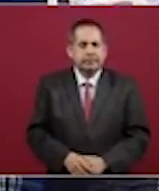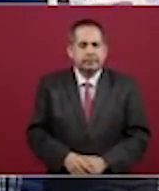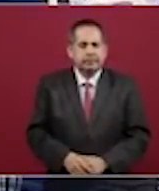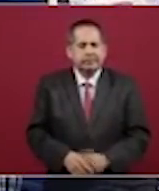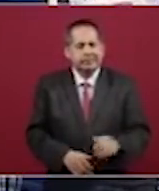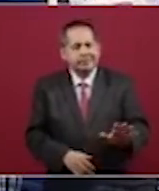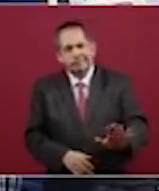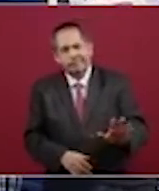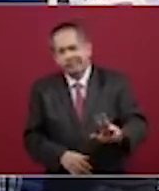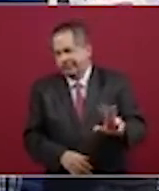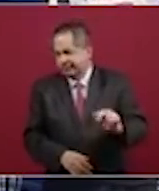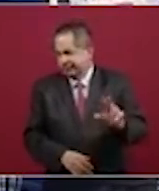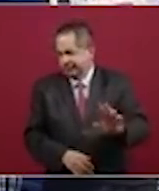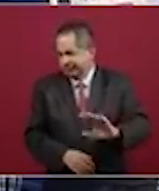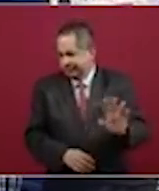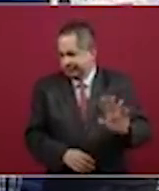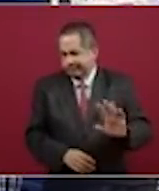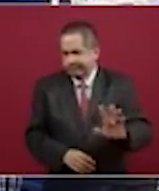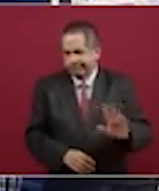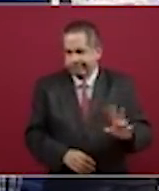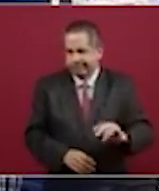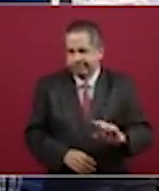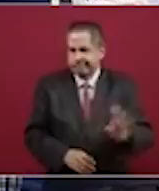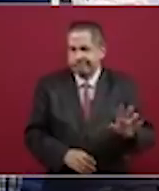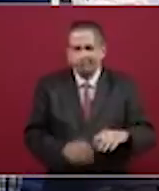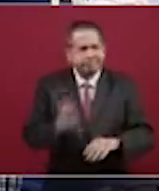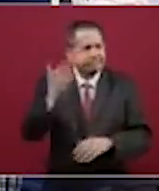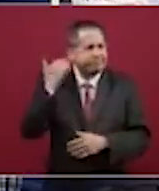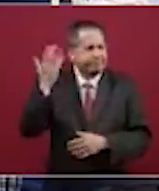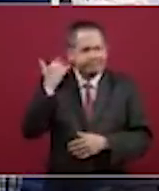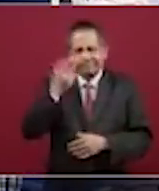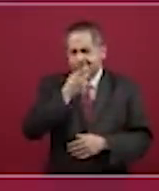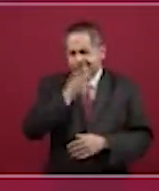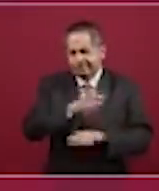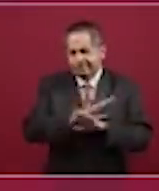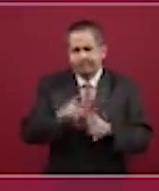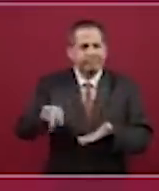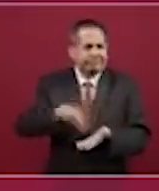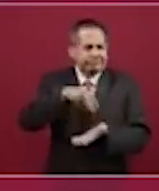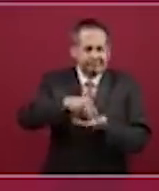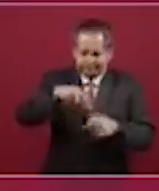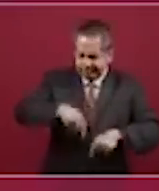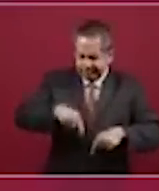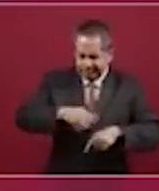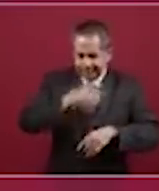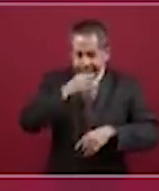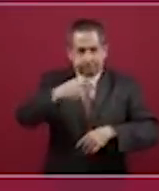No, no, no, no, no. Ya eso yo expresé aquí, me lo preguntaron